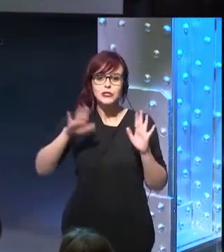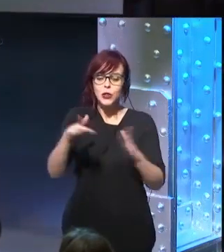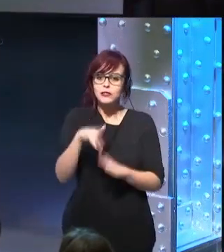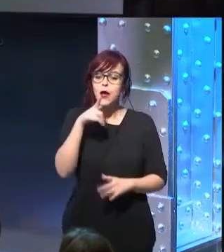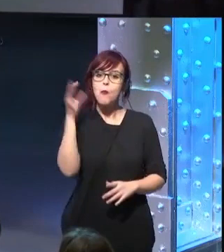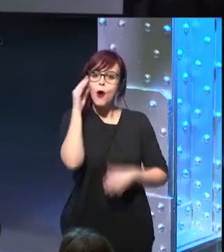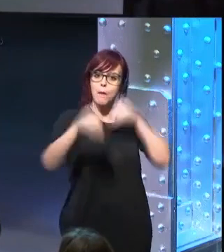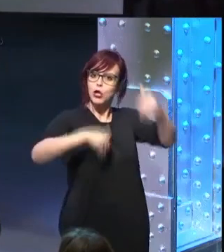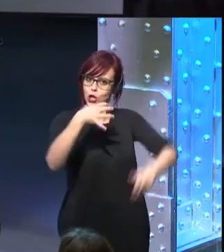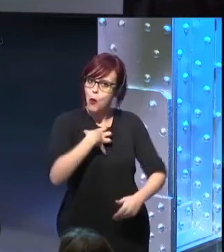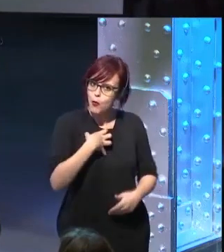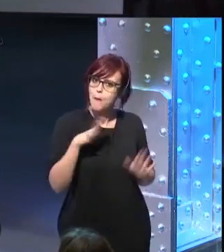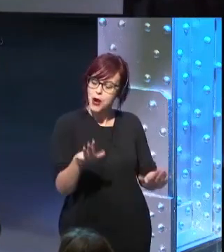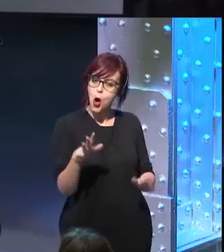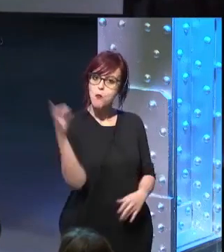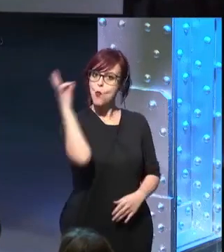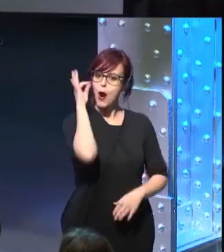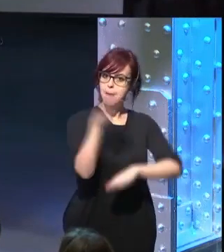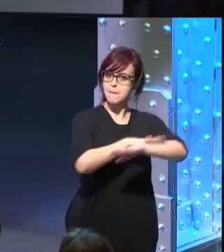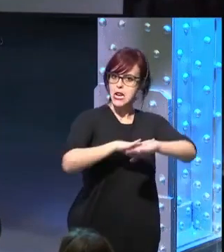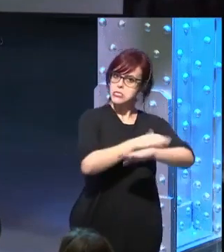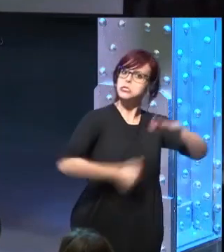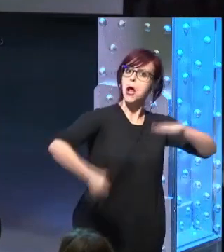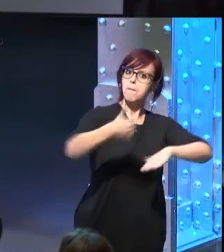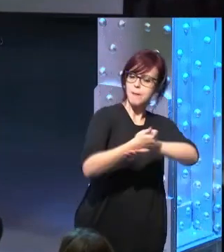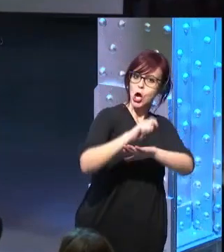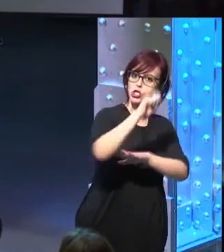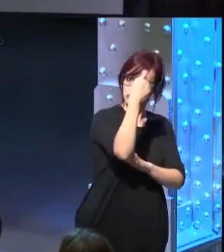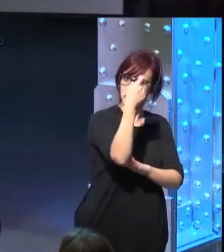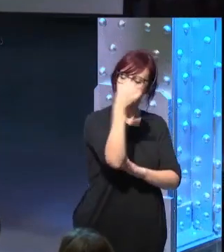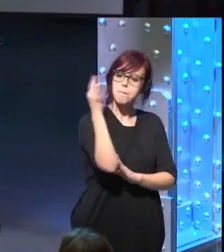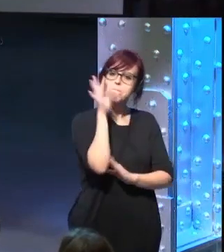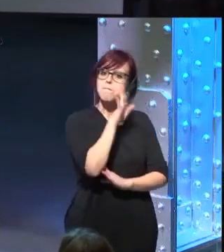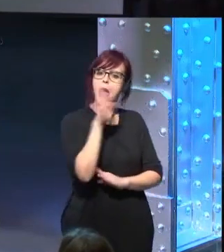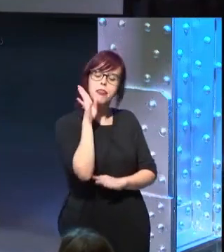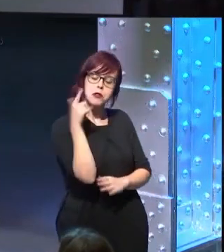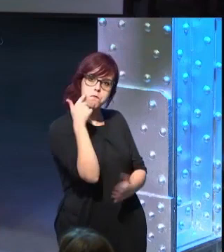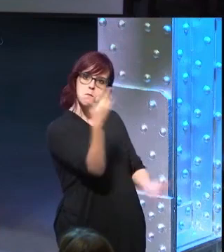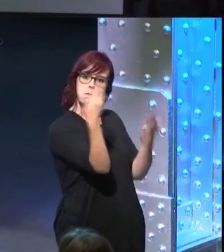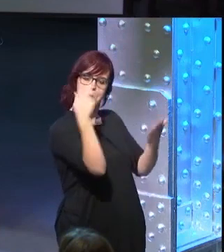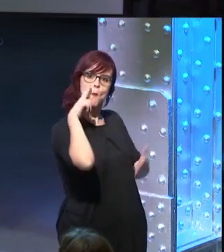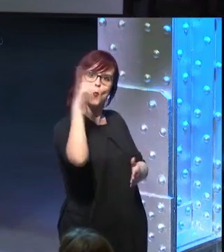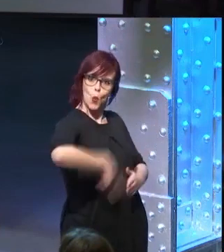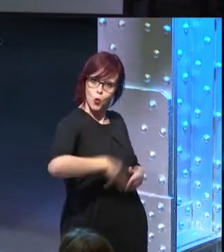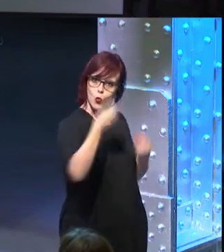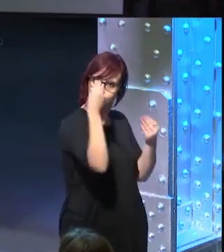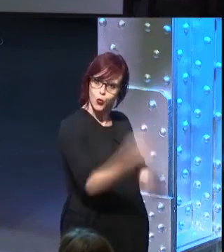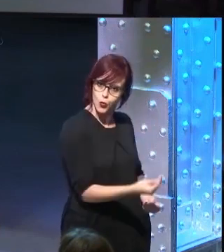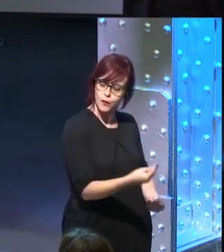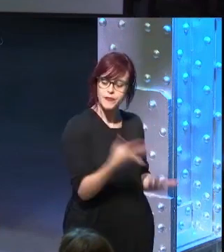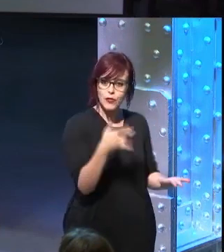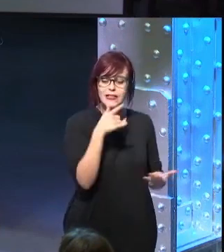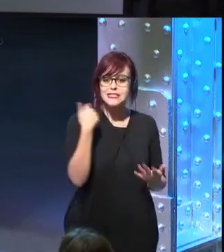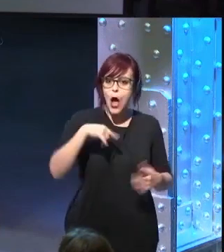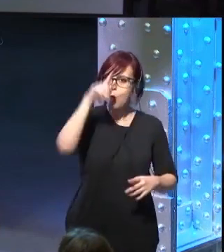ministra. En cierto modo, después de miles de años de cultura occidental que